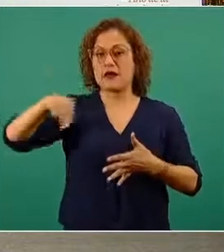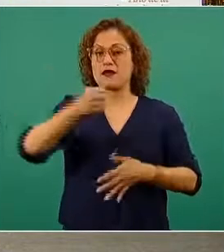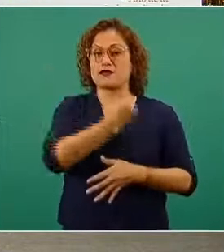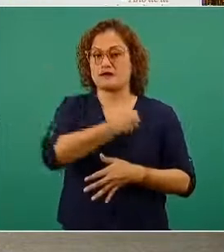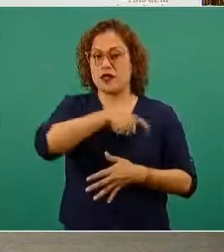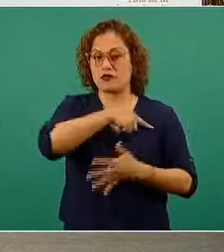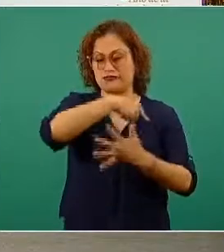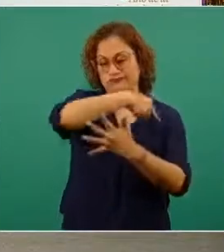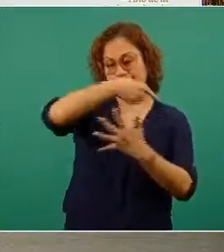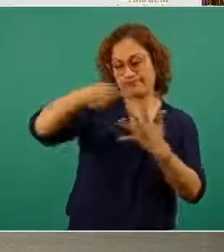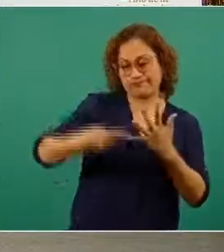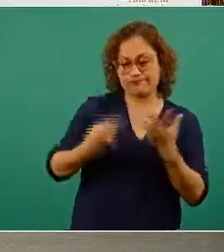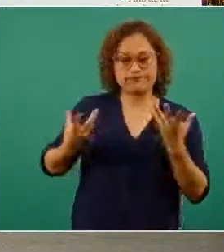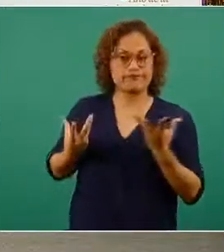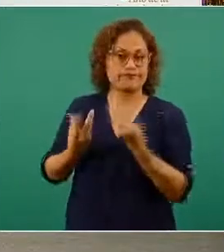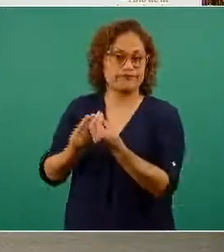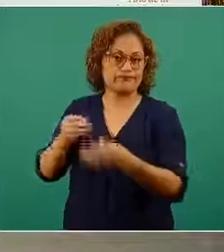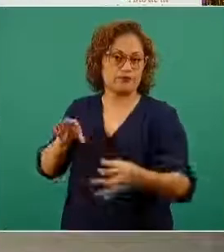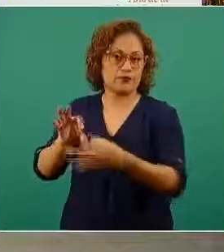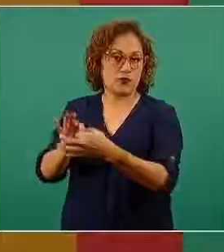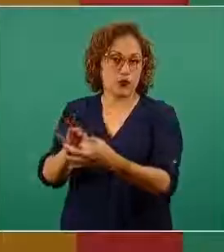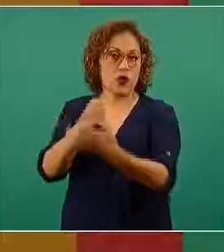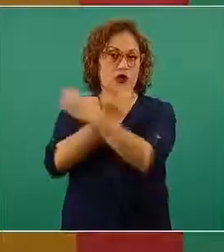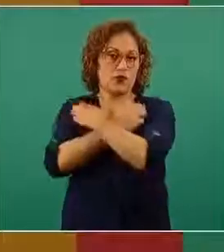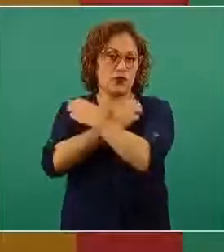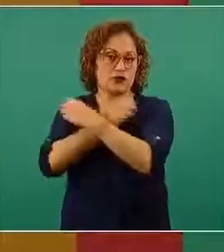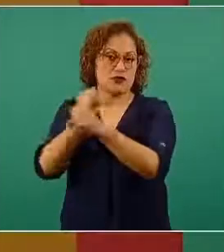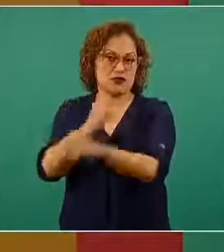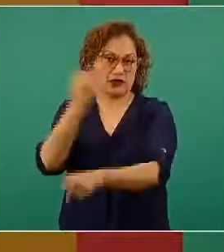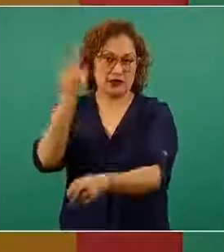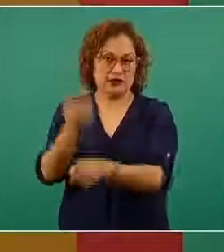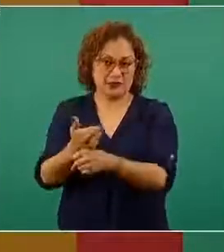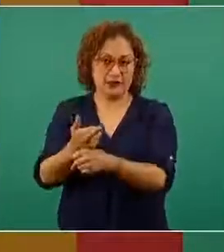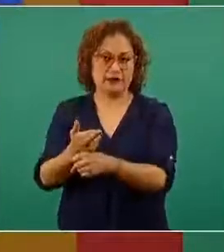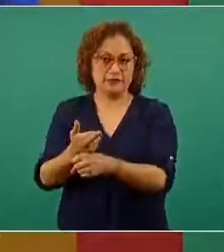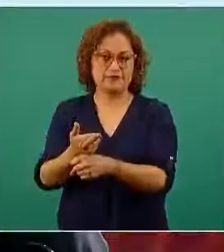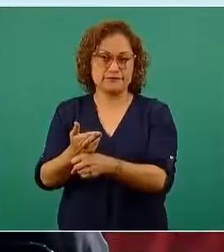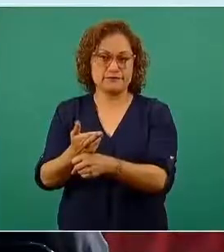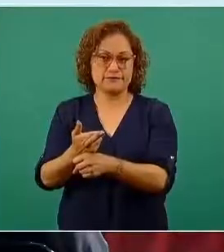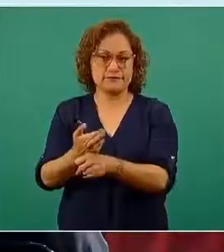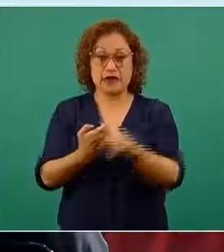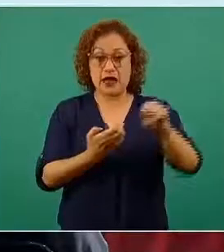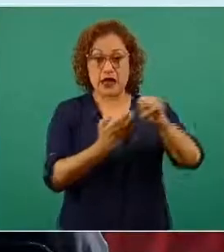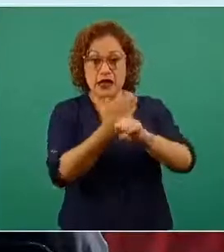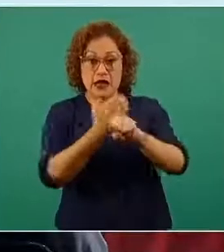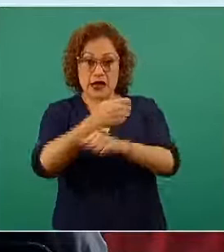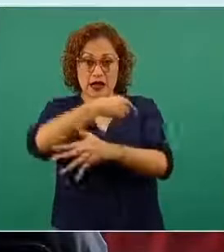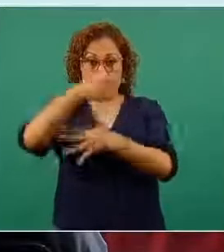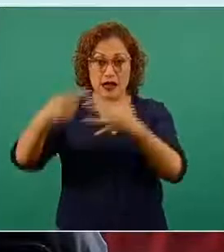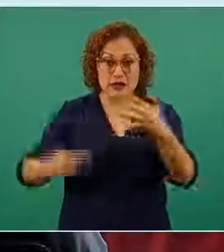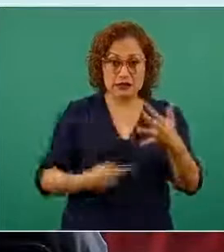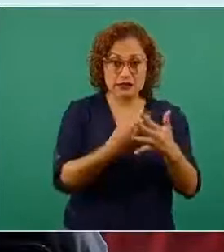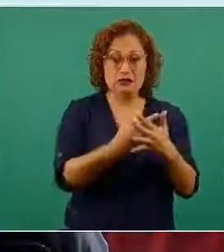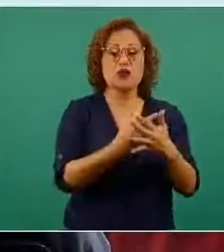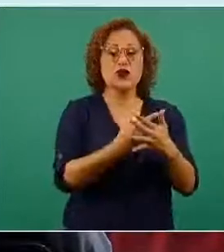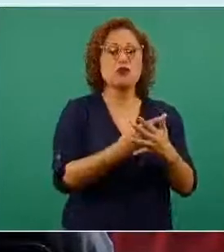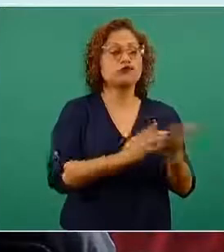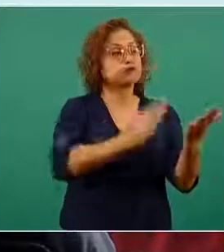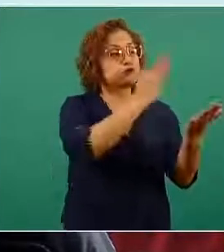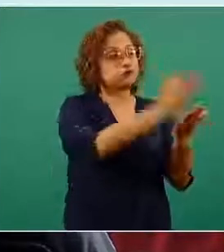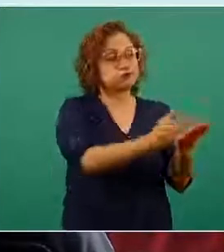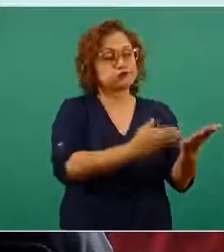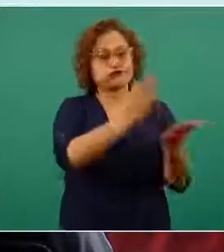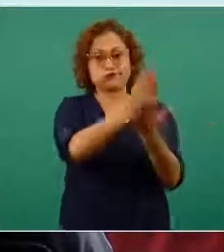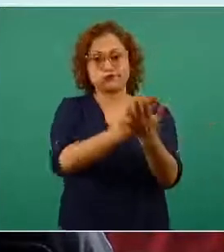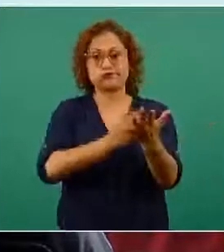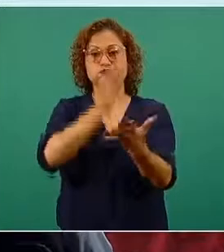el operativo. Y este operativo estará ocurriendo en las 5 entidades federativas durante esta semana y